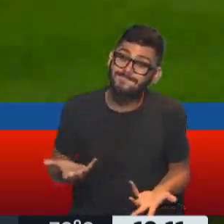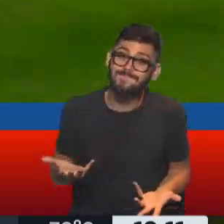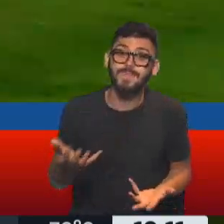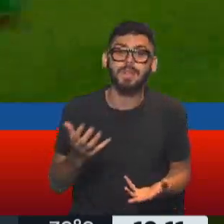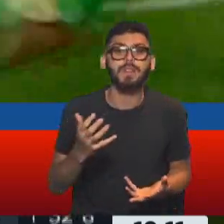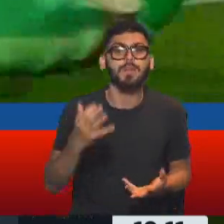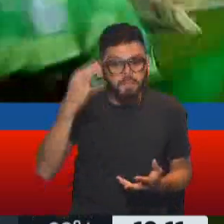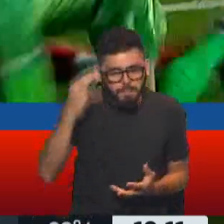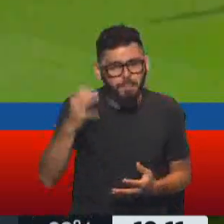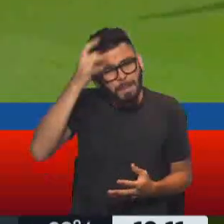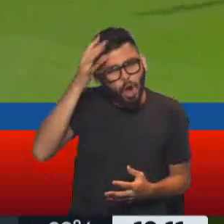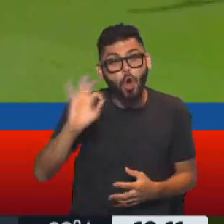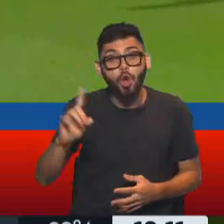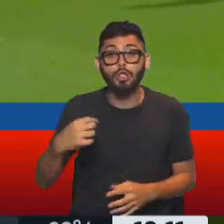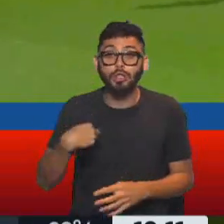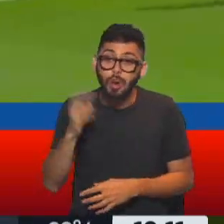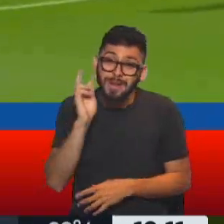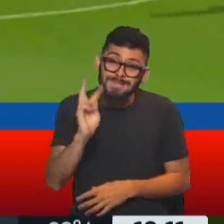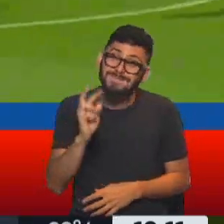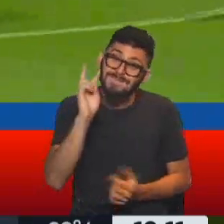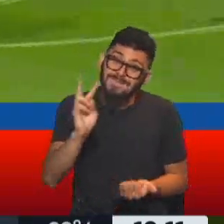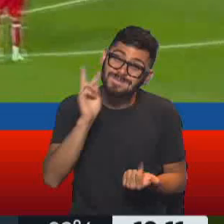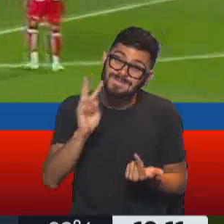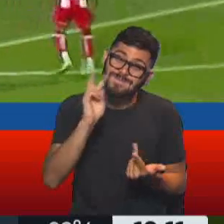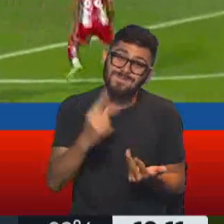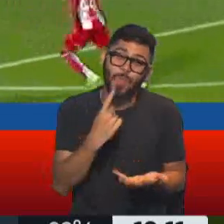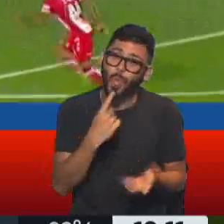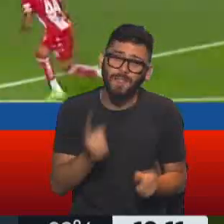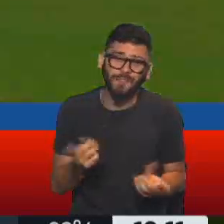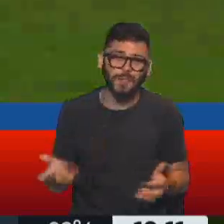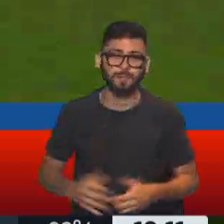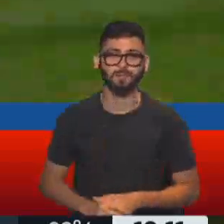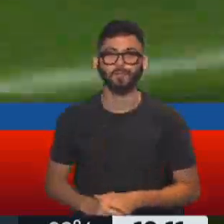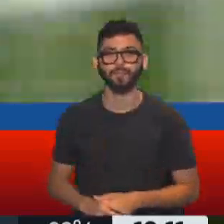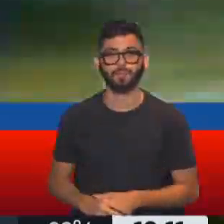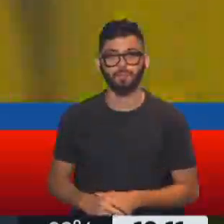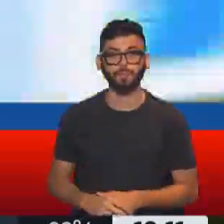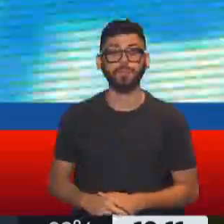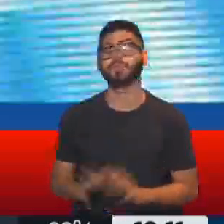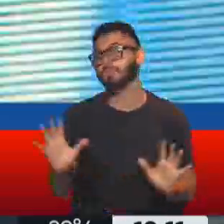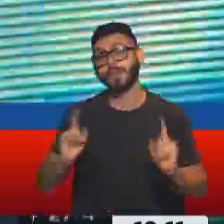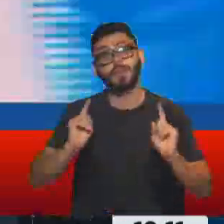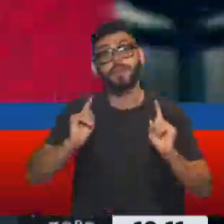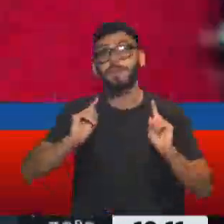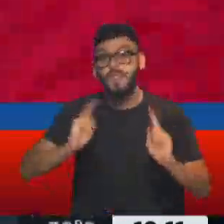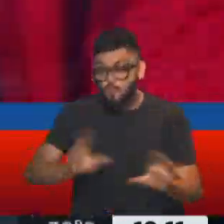¿Fue penal o no? Yo lo tengo que seguir viendo, pero bueno. Más allá de todo,